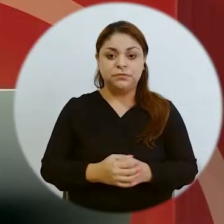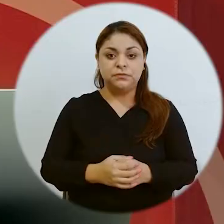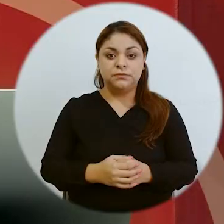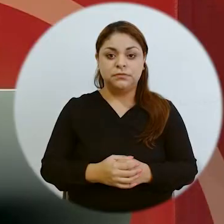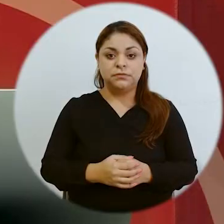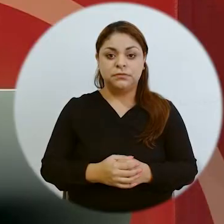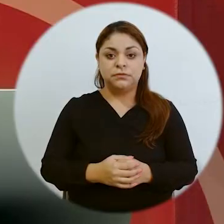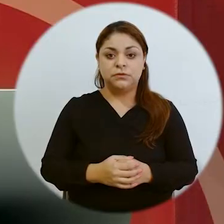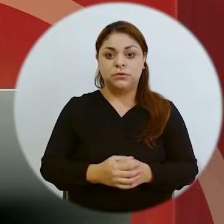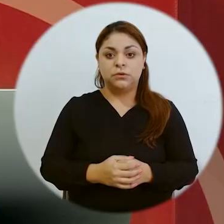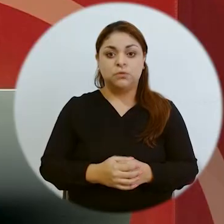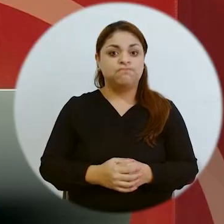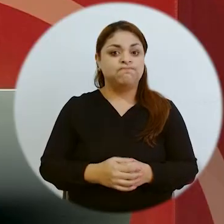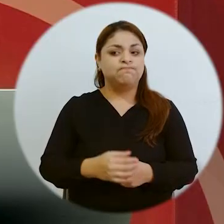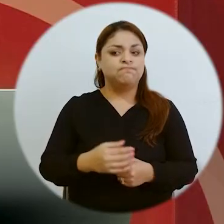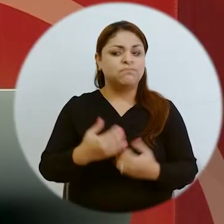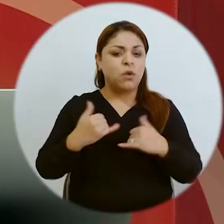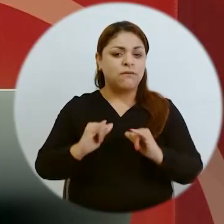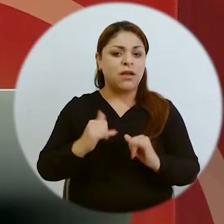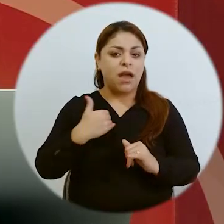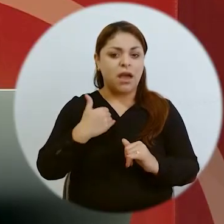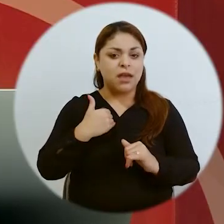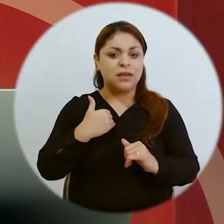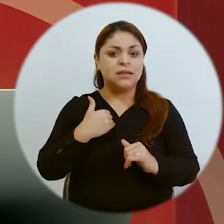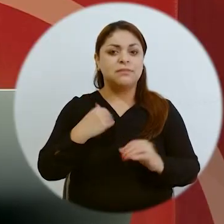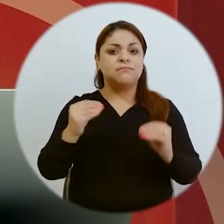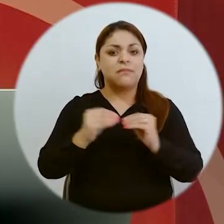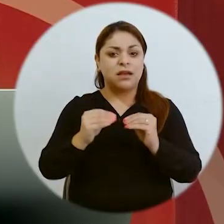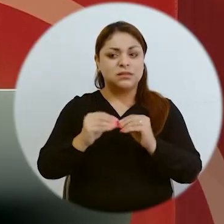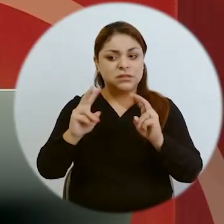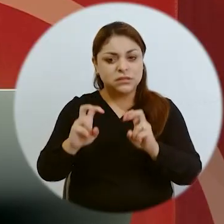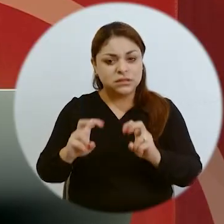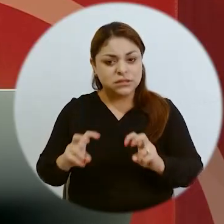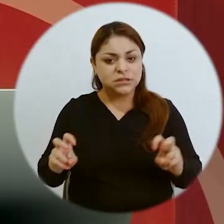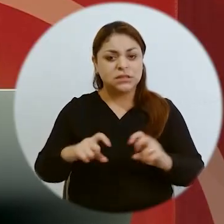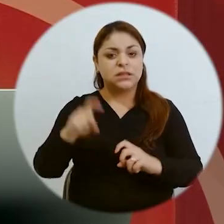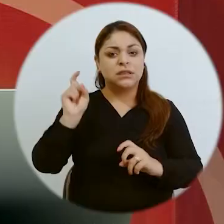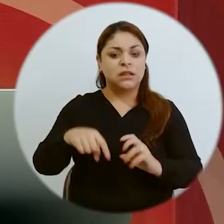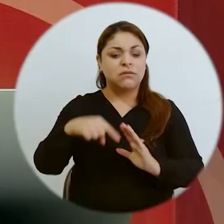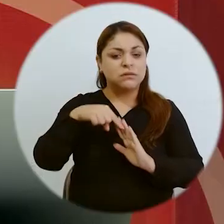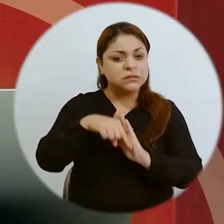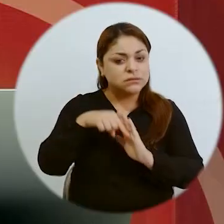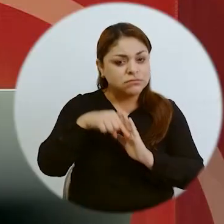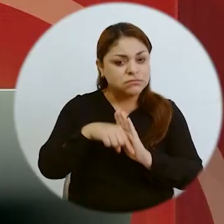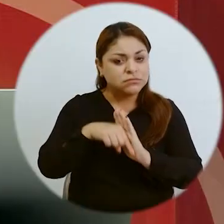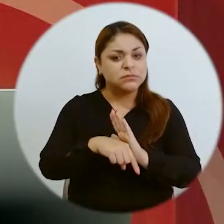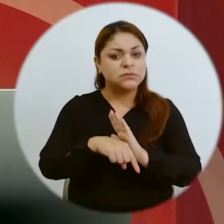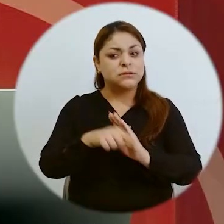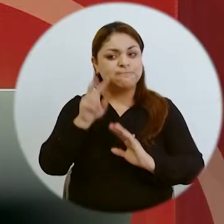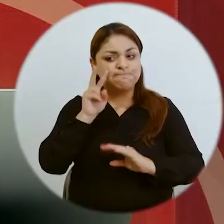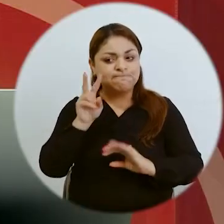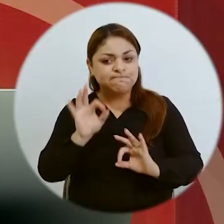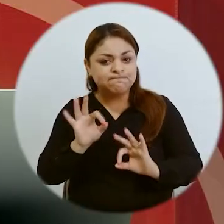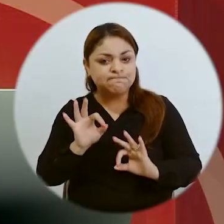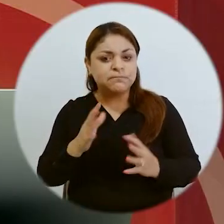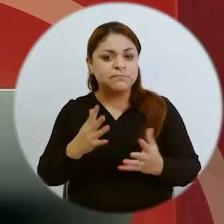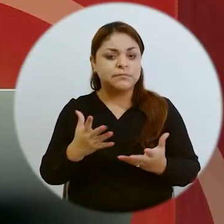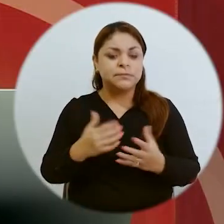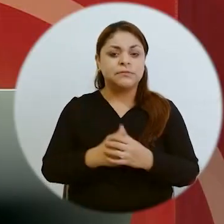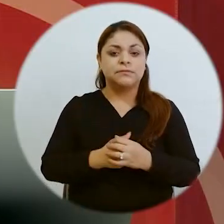Es un fenómeno que todavía requiere mucho más análisis, hay que profundizar, hay que afinar la punta al